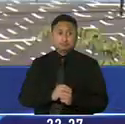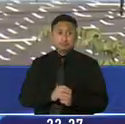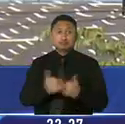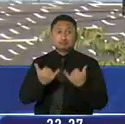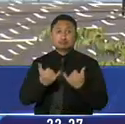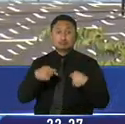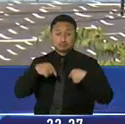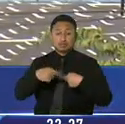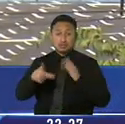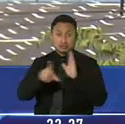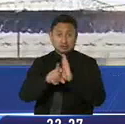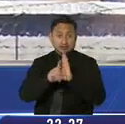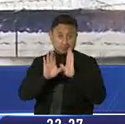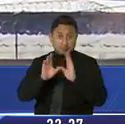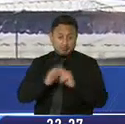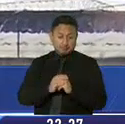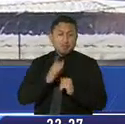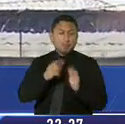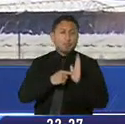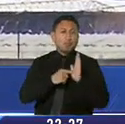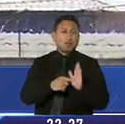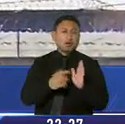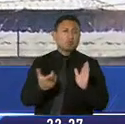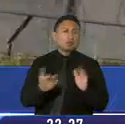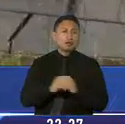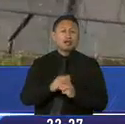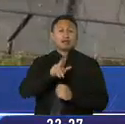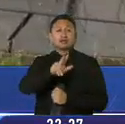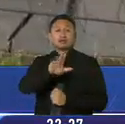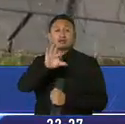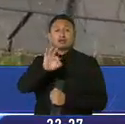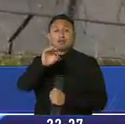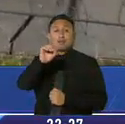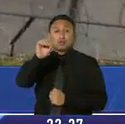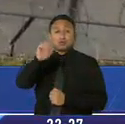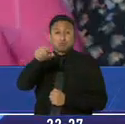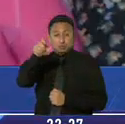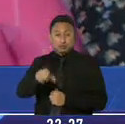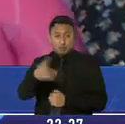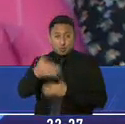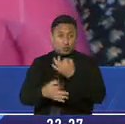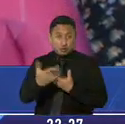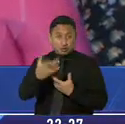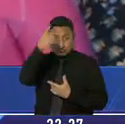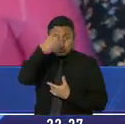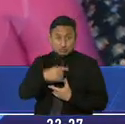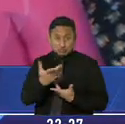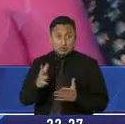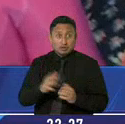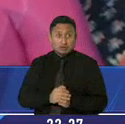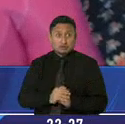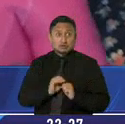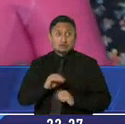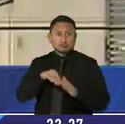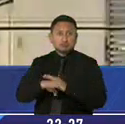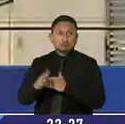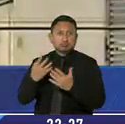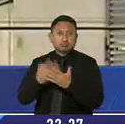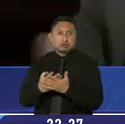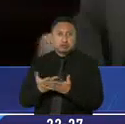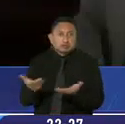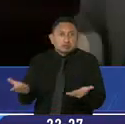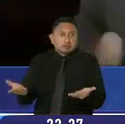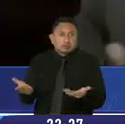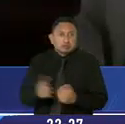ley. El ejemplo viene dado del 39% de personas que todavía no tiene sentencia ejecutoriada y se encuentran detenidos. ¿Qué es lo que